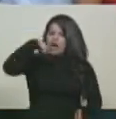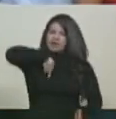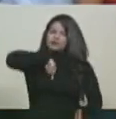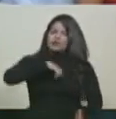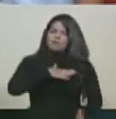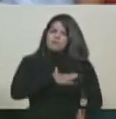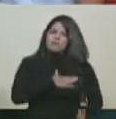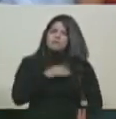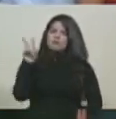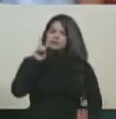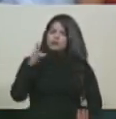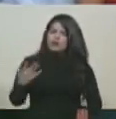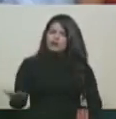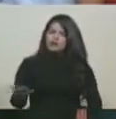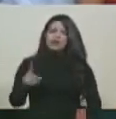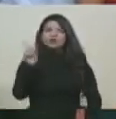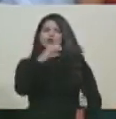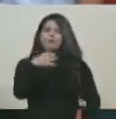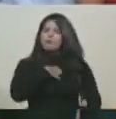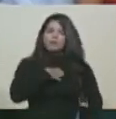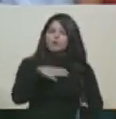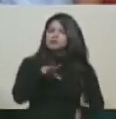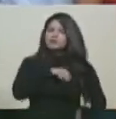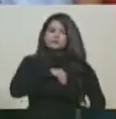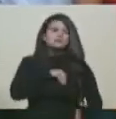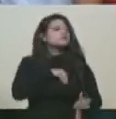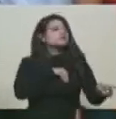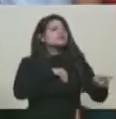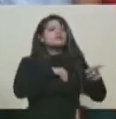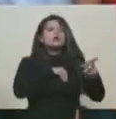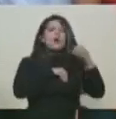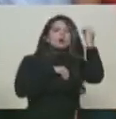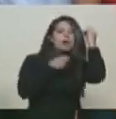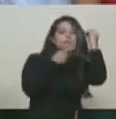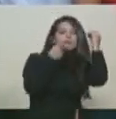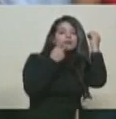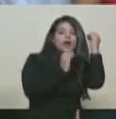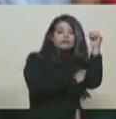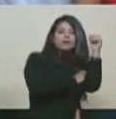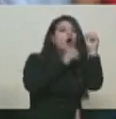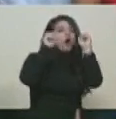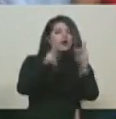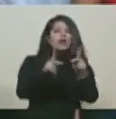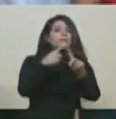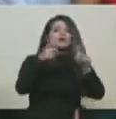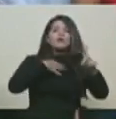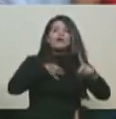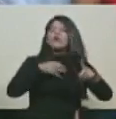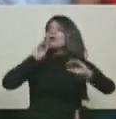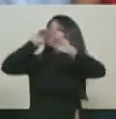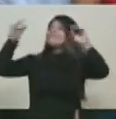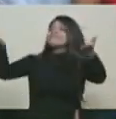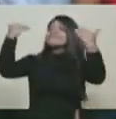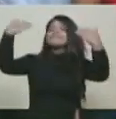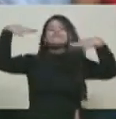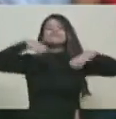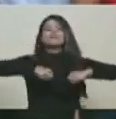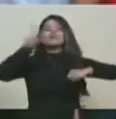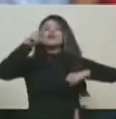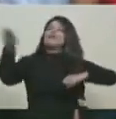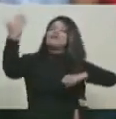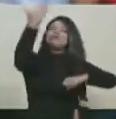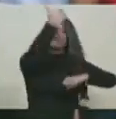Nosotros no podemos, independientemente del sector político donde se mueva, ir por el mundo a decir que vengan a invadir a